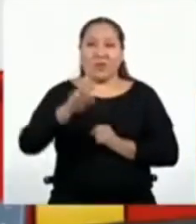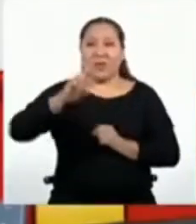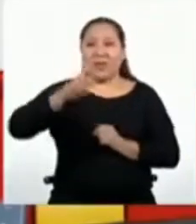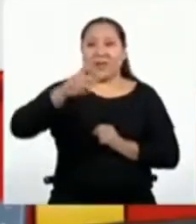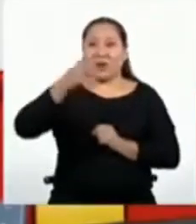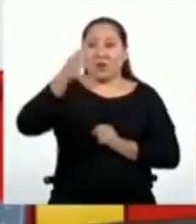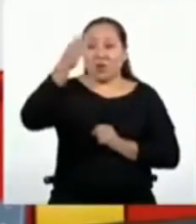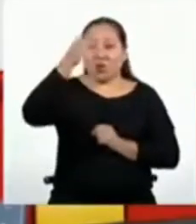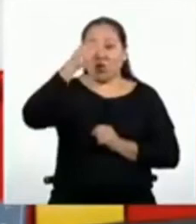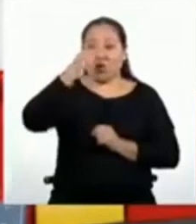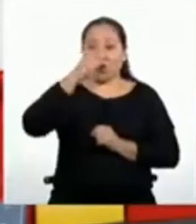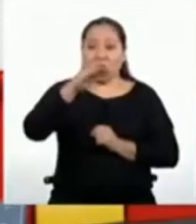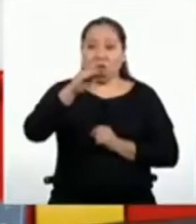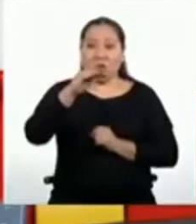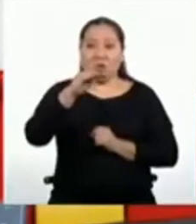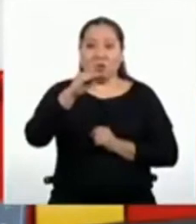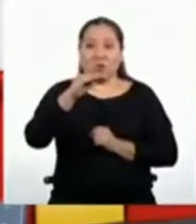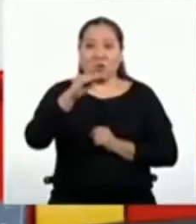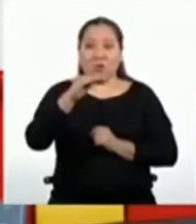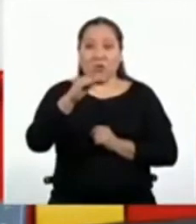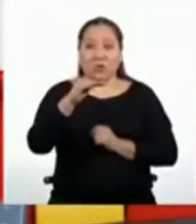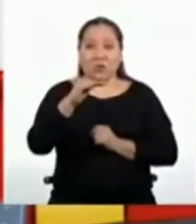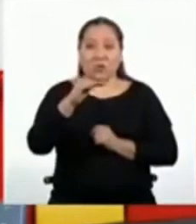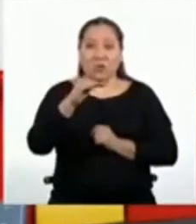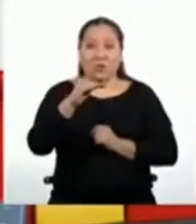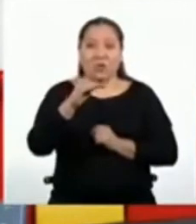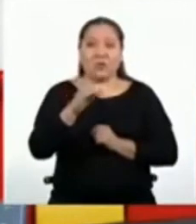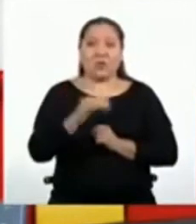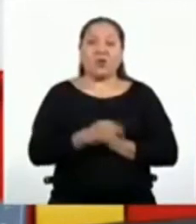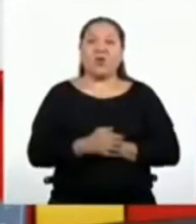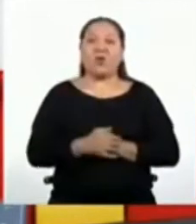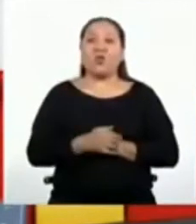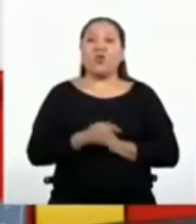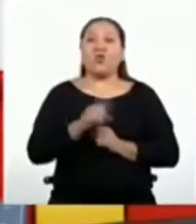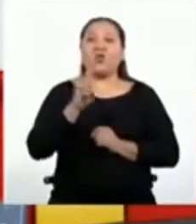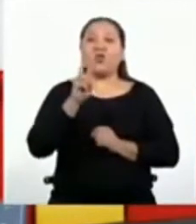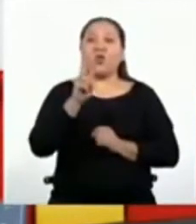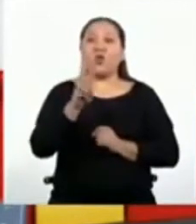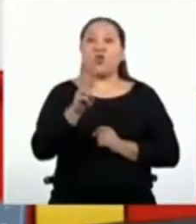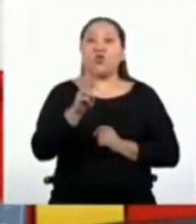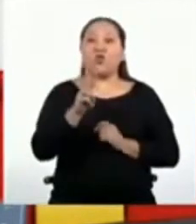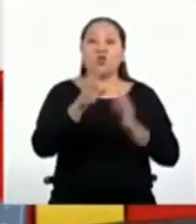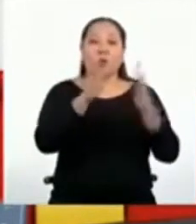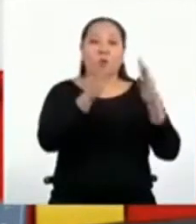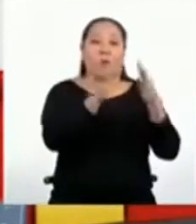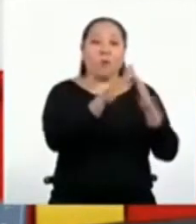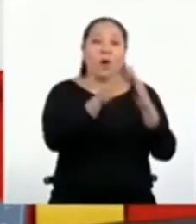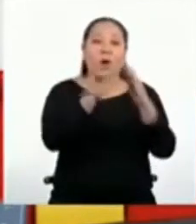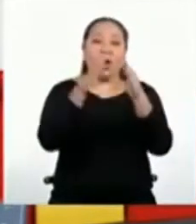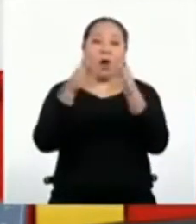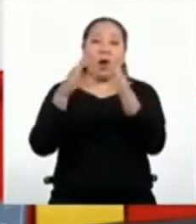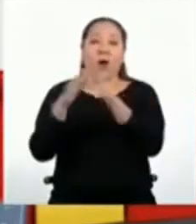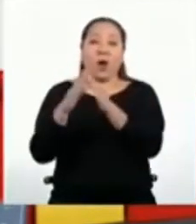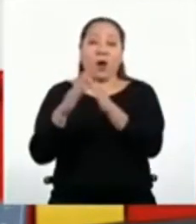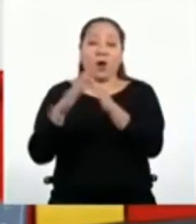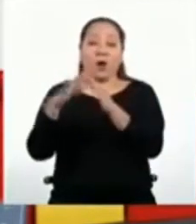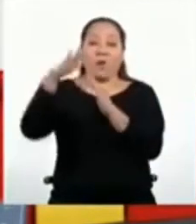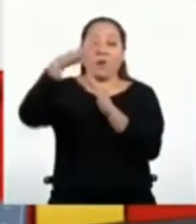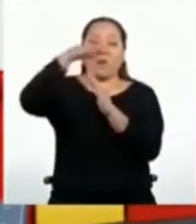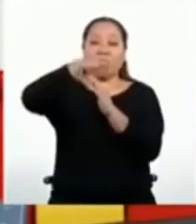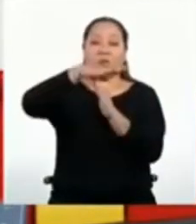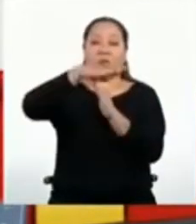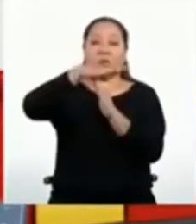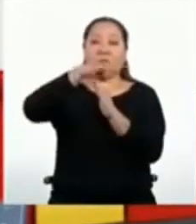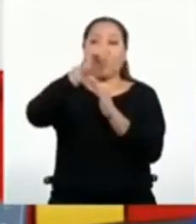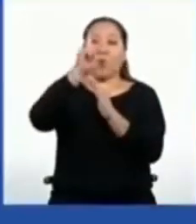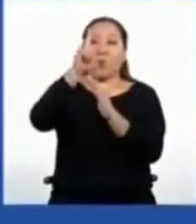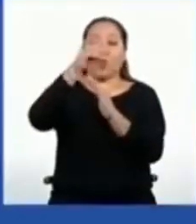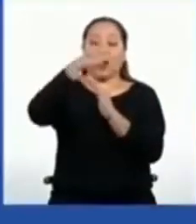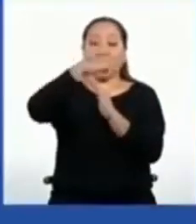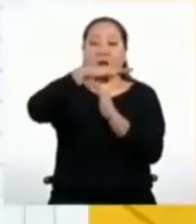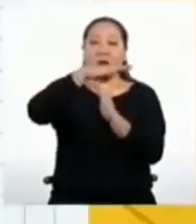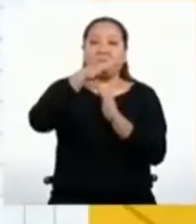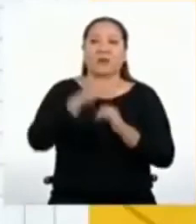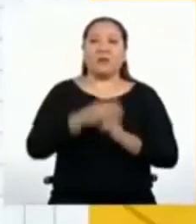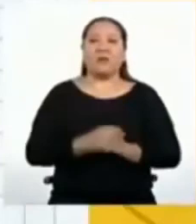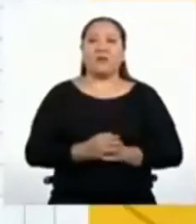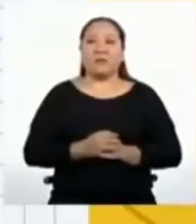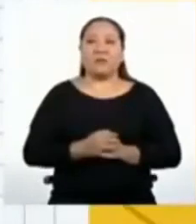el segundo piso, aquí, son 2 pares más una